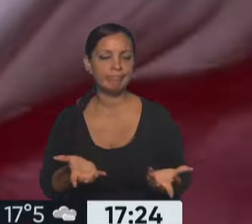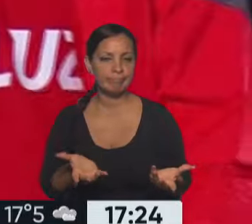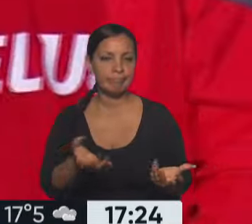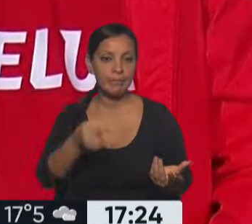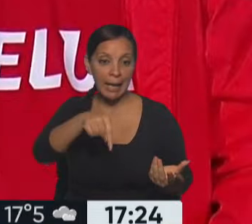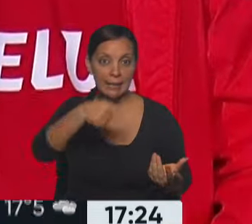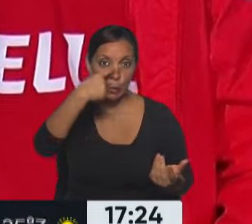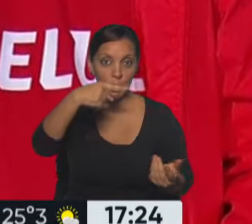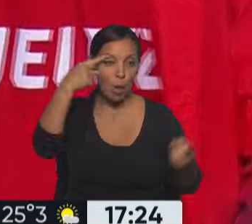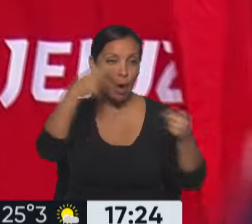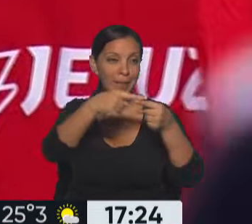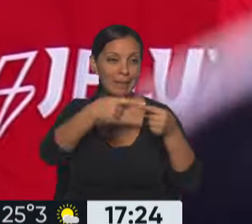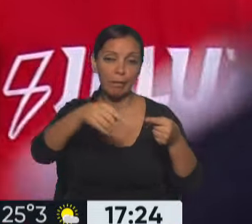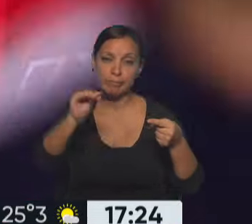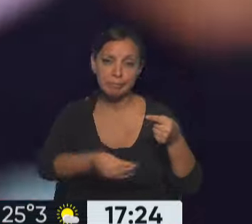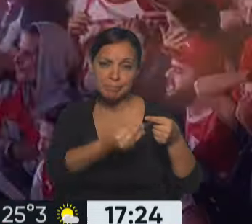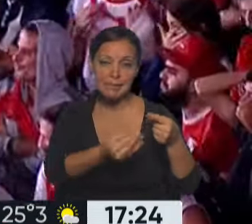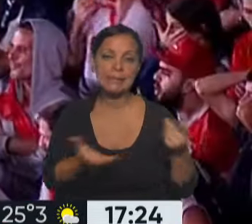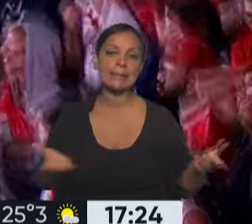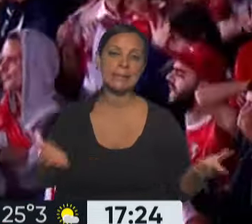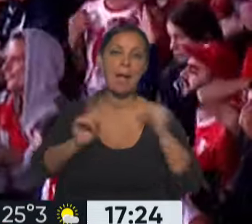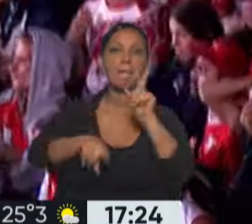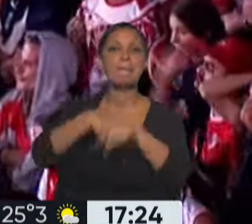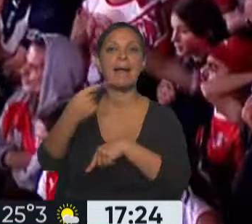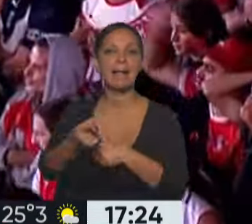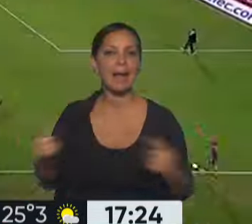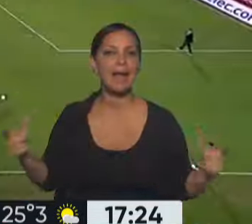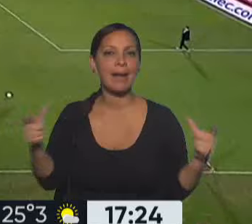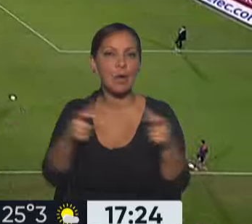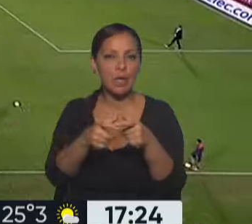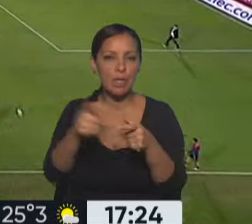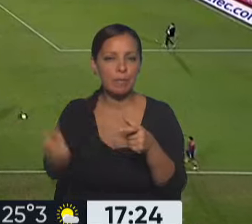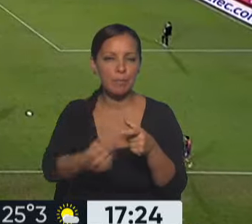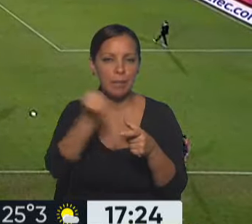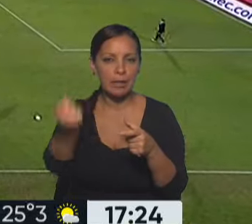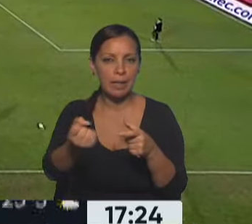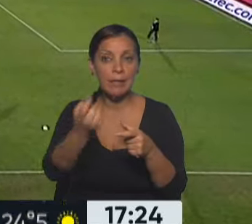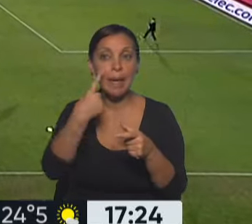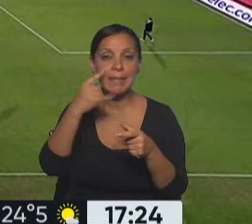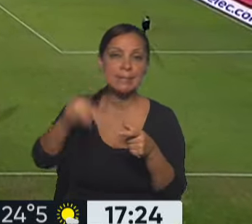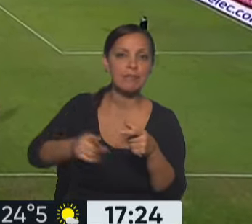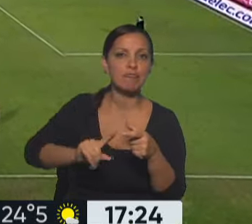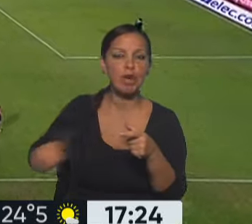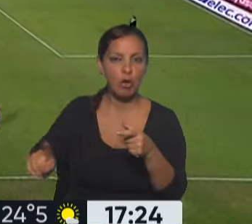ha podido lograr. Mañana reunión clave donde sería ratificado como entrenador. Recordamos que en